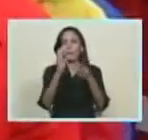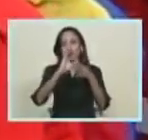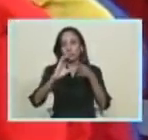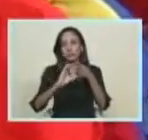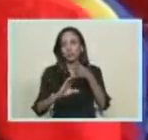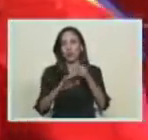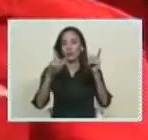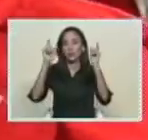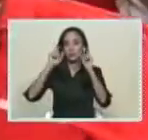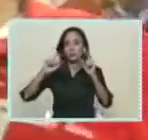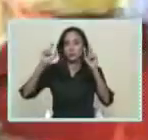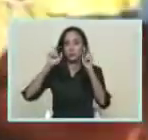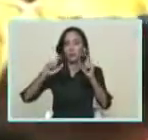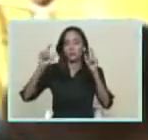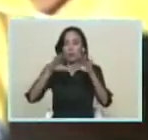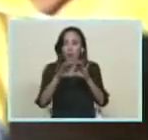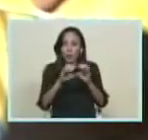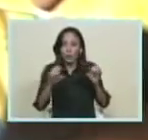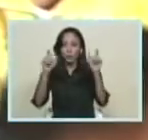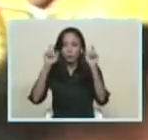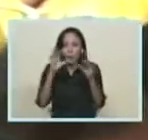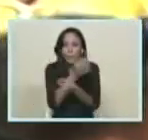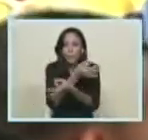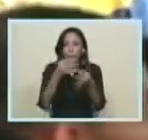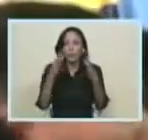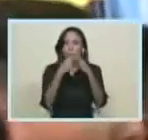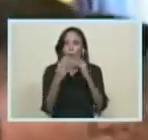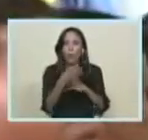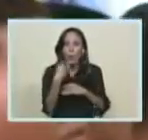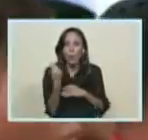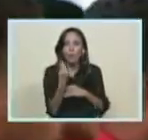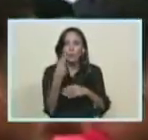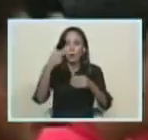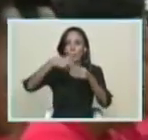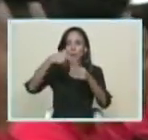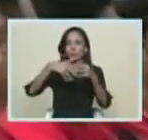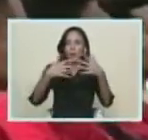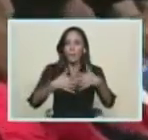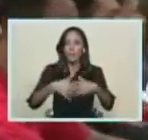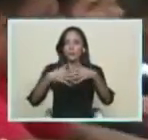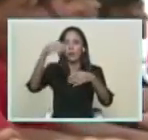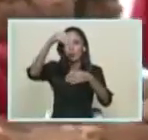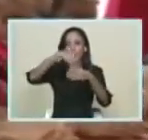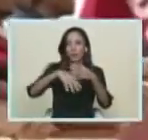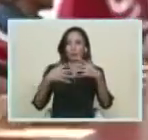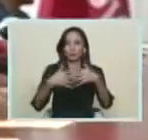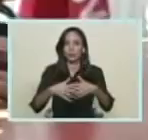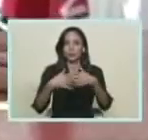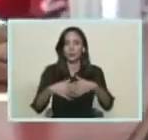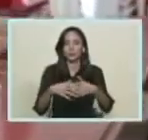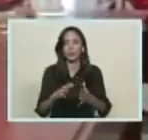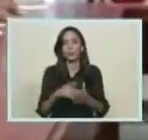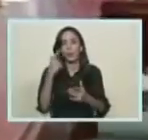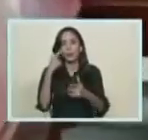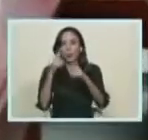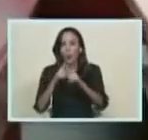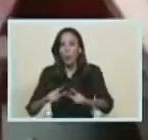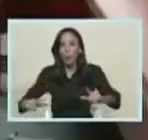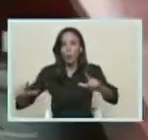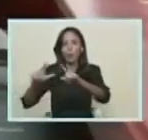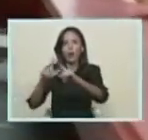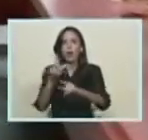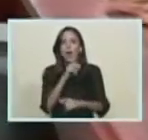de formar, de educar a toda la juventud petrolera dentro de nuestra industria. Acá estamos en el Salón Alí